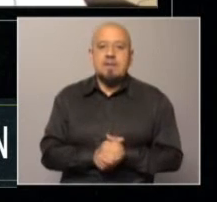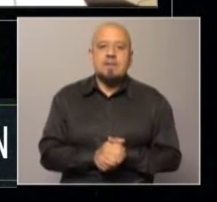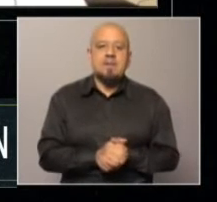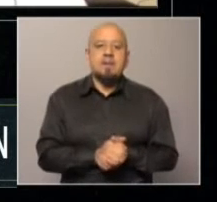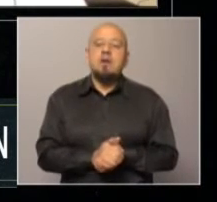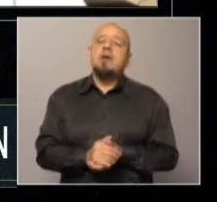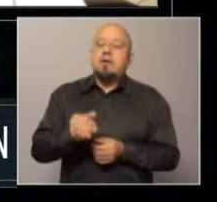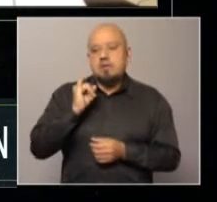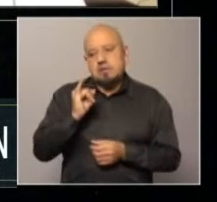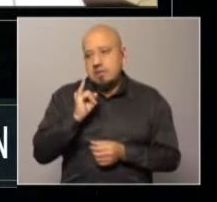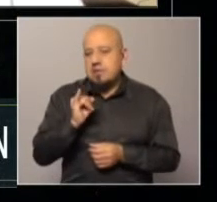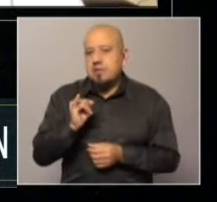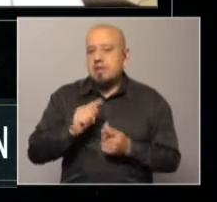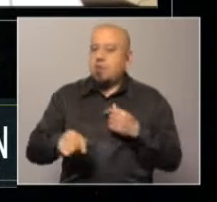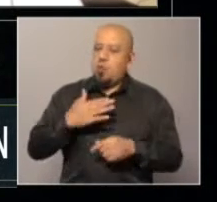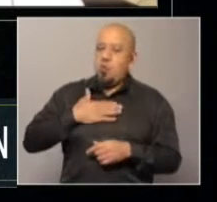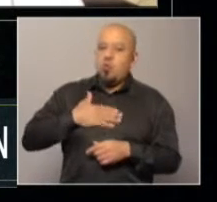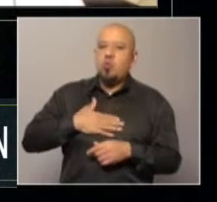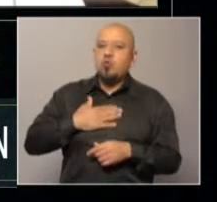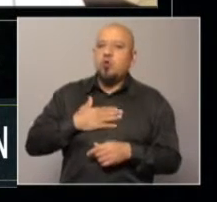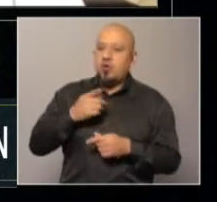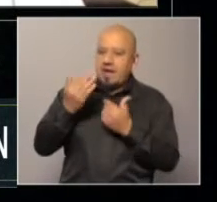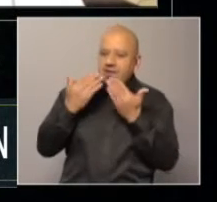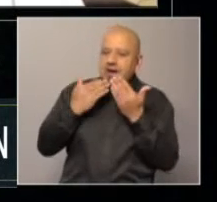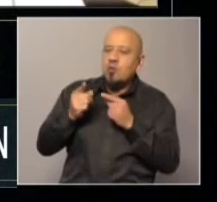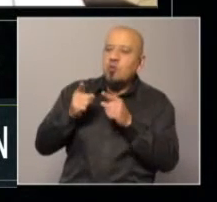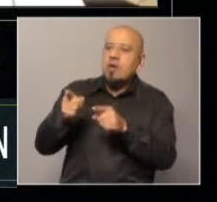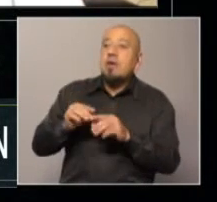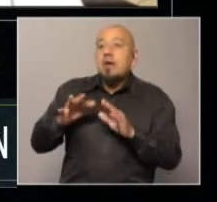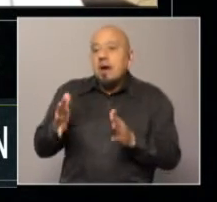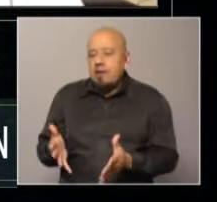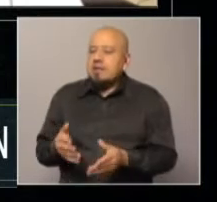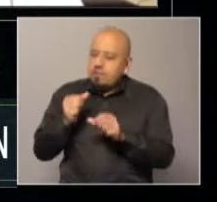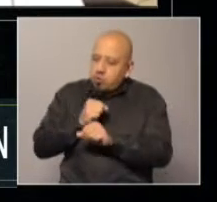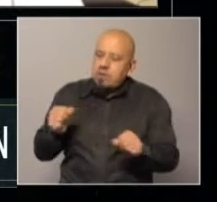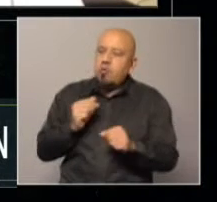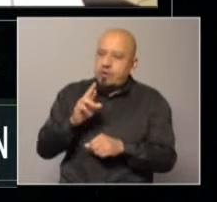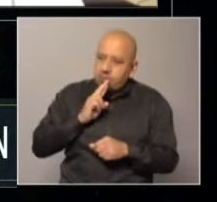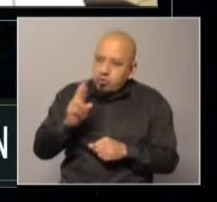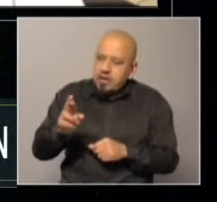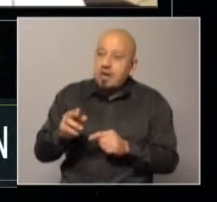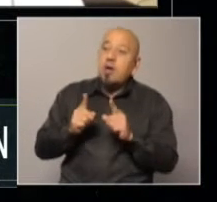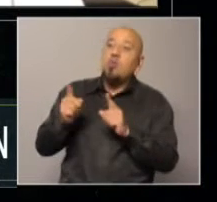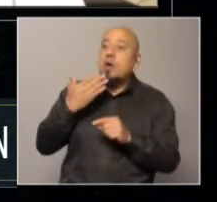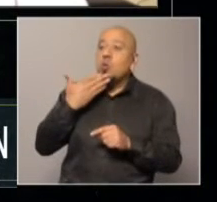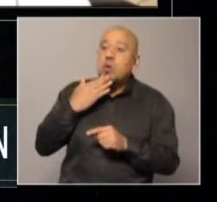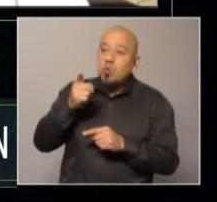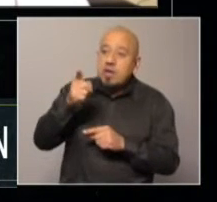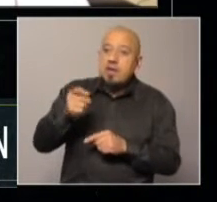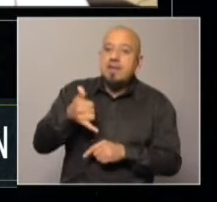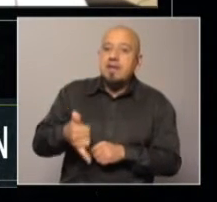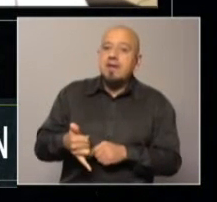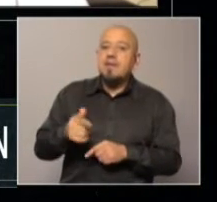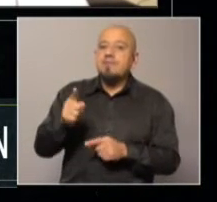Sí, totalmente. Un gusto de estar con ustedes conversando y a ver si podemos responder alguna de las dudas. Ha sido un